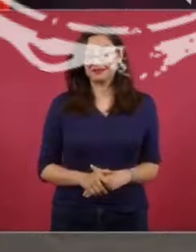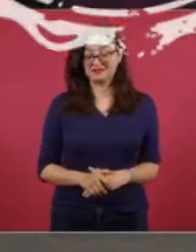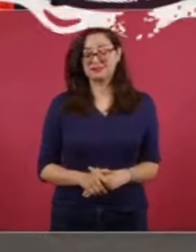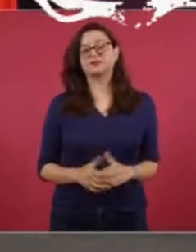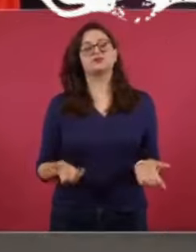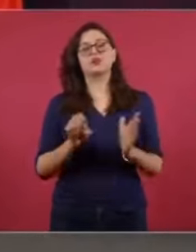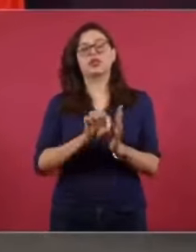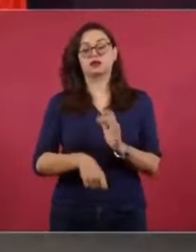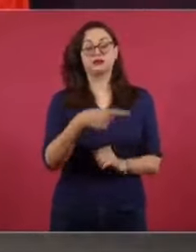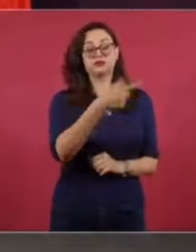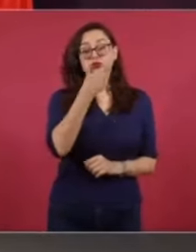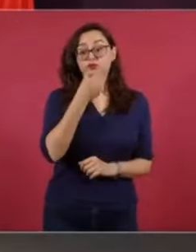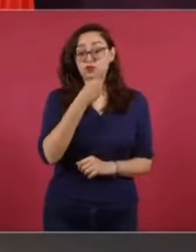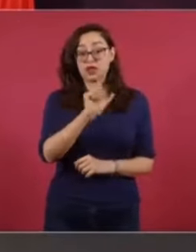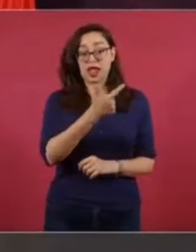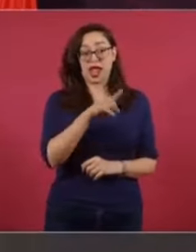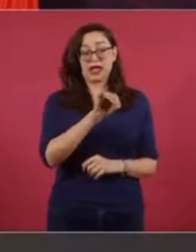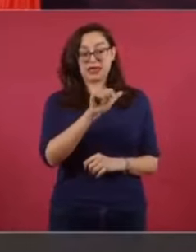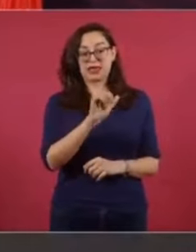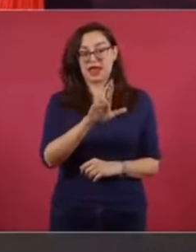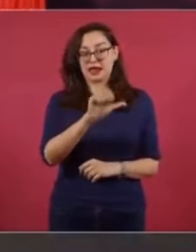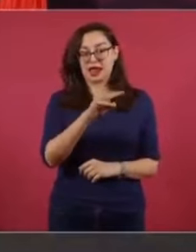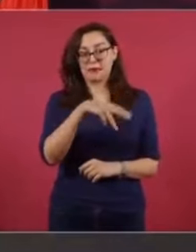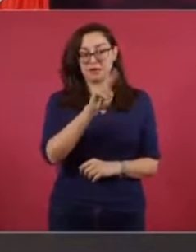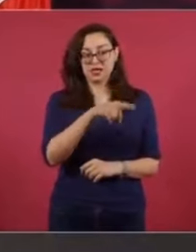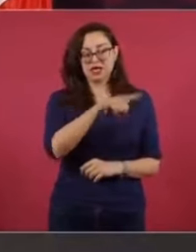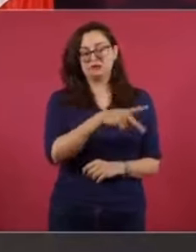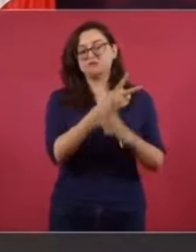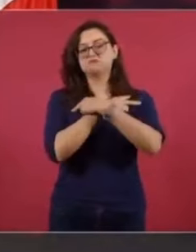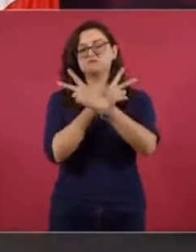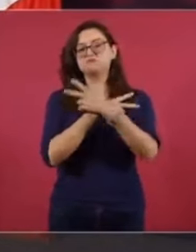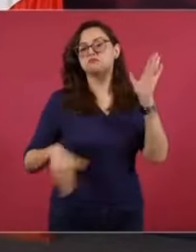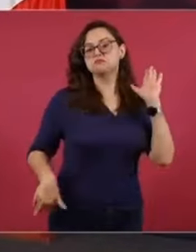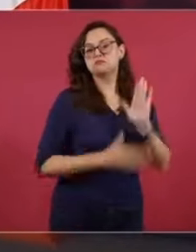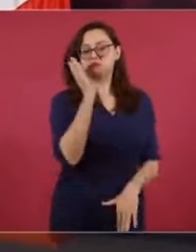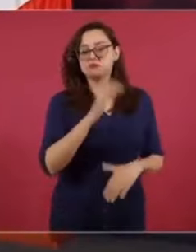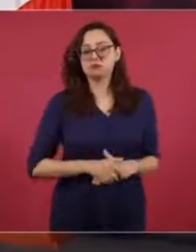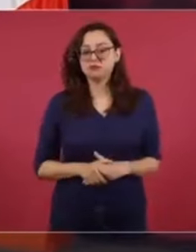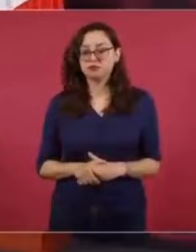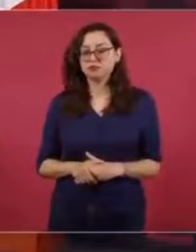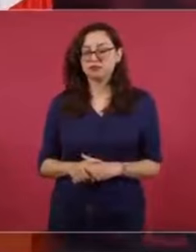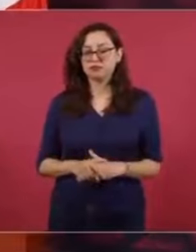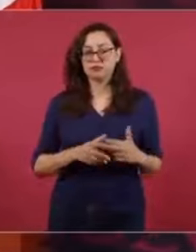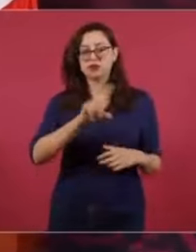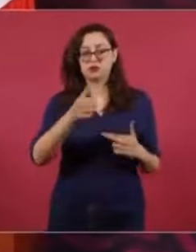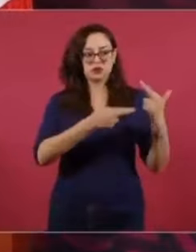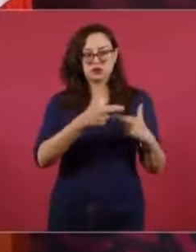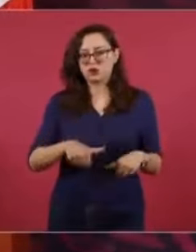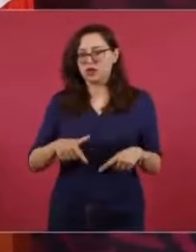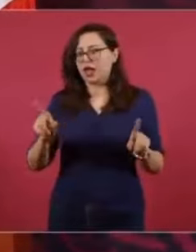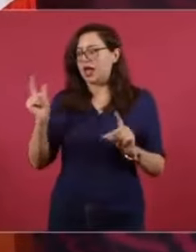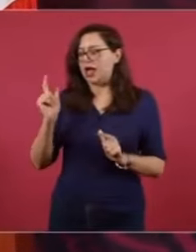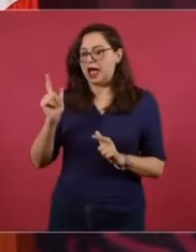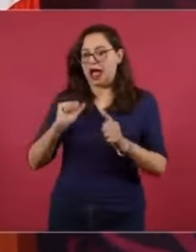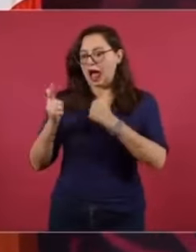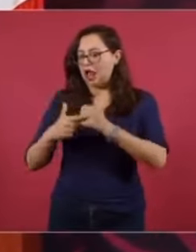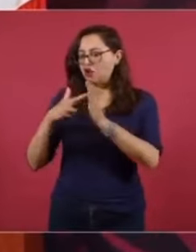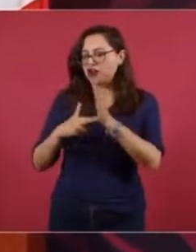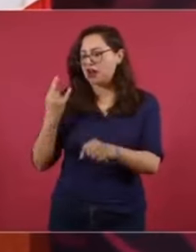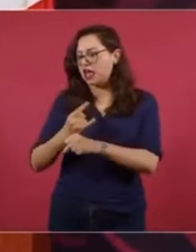Aguilar Camín, por ejemplo, ¿no? Se fue de vacaciones y regresó, sí, pensando en esto, en que había